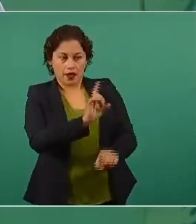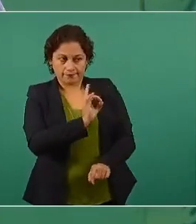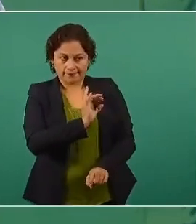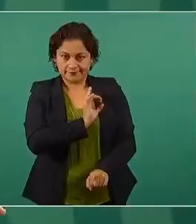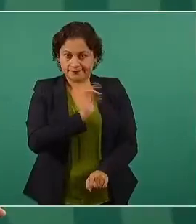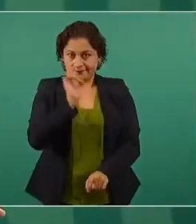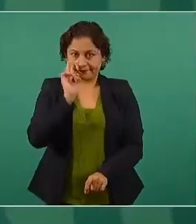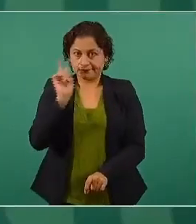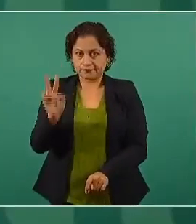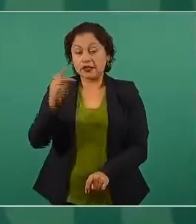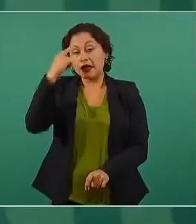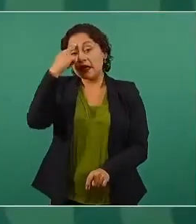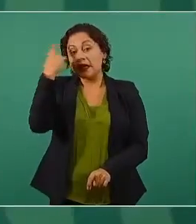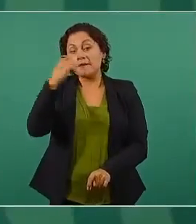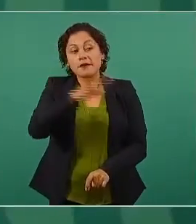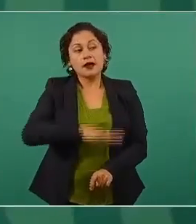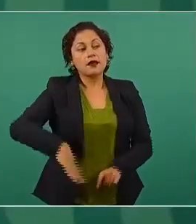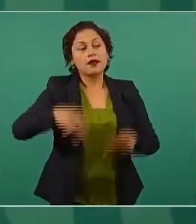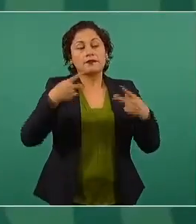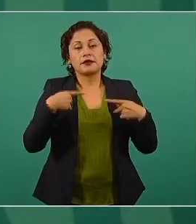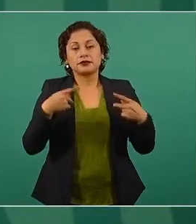para que la gente no salga